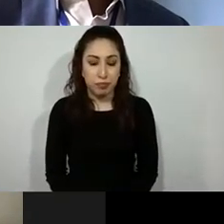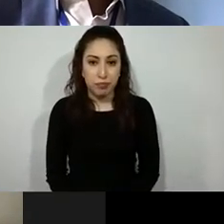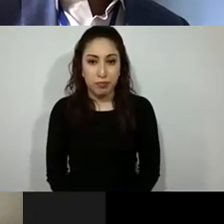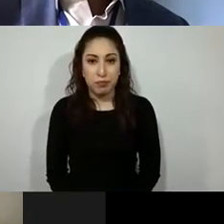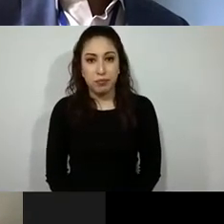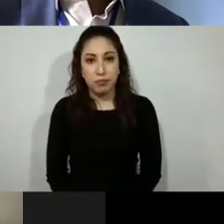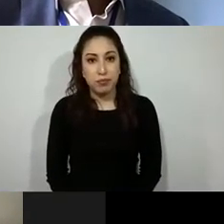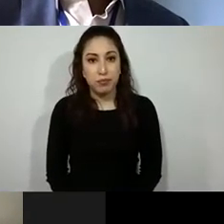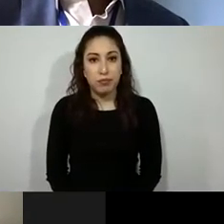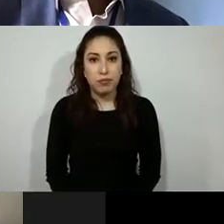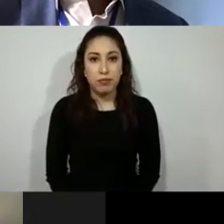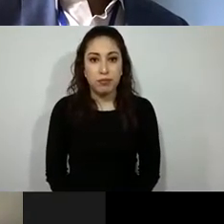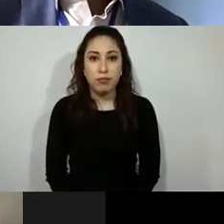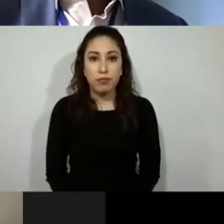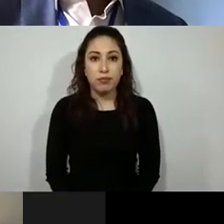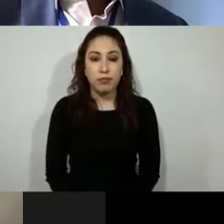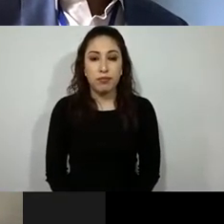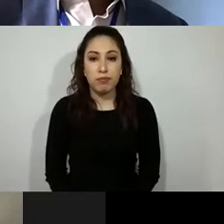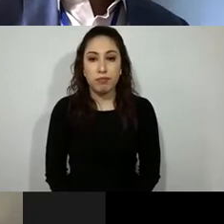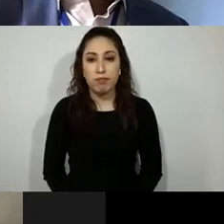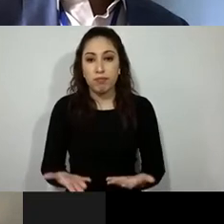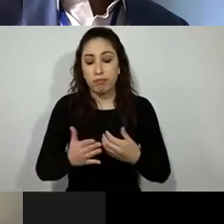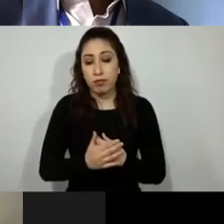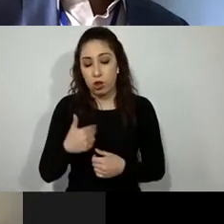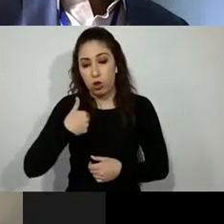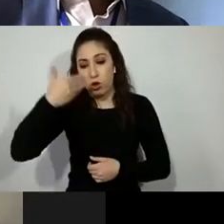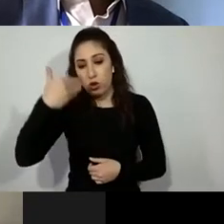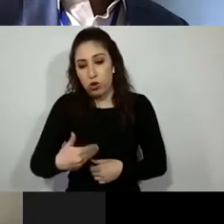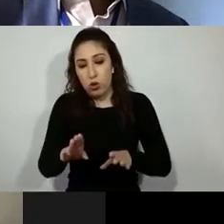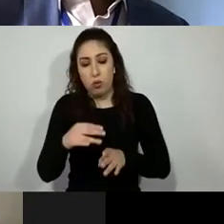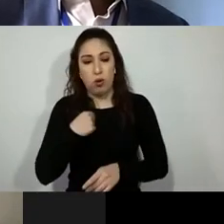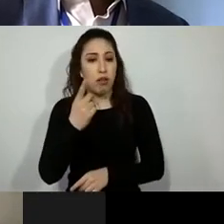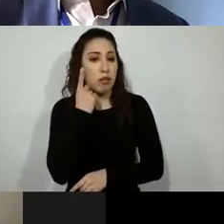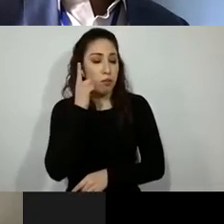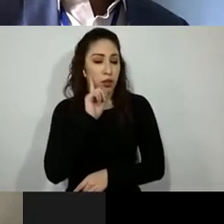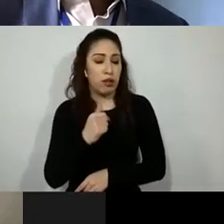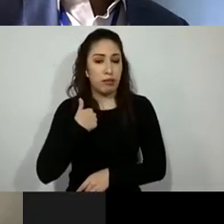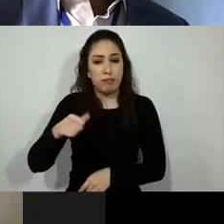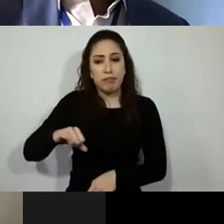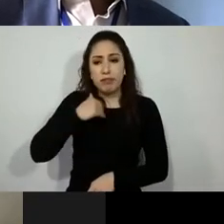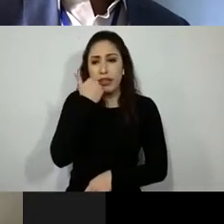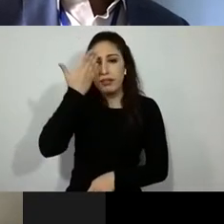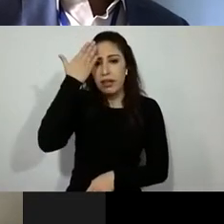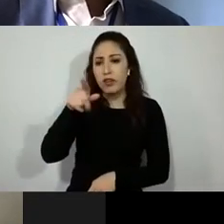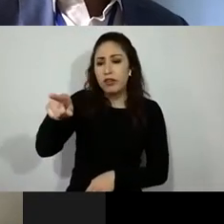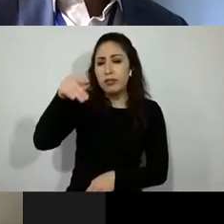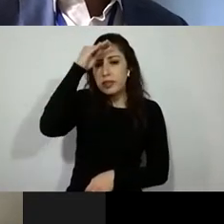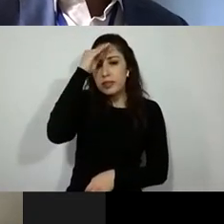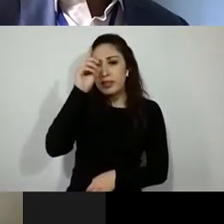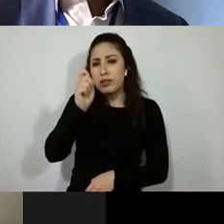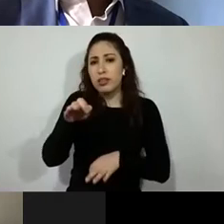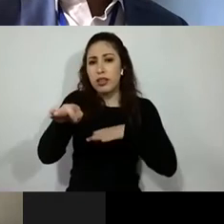Por lo anterior, me interesa como legisladora también conocer su opinión sobre los temas legislativos